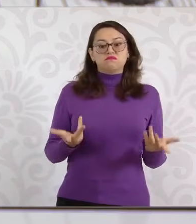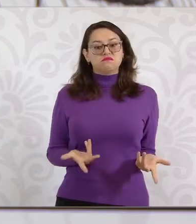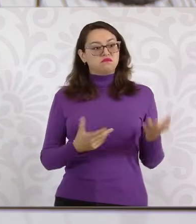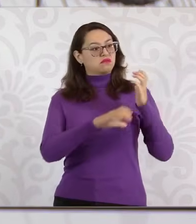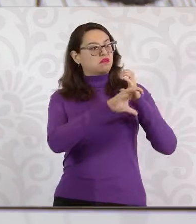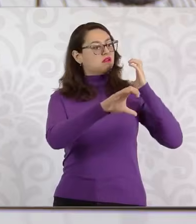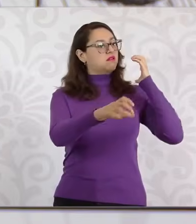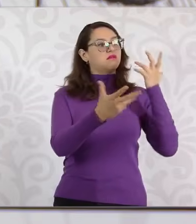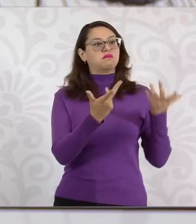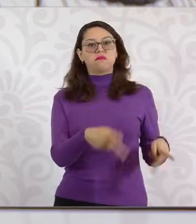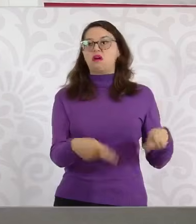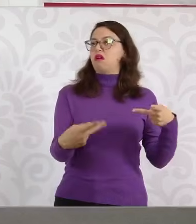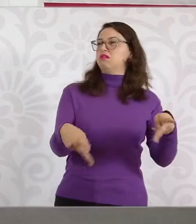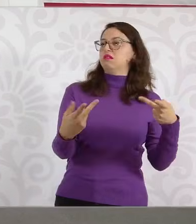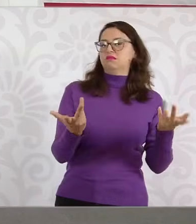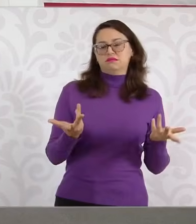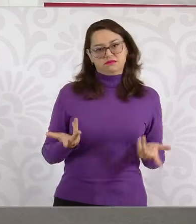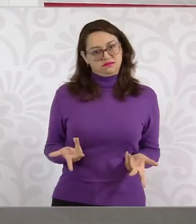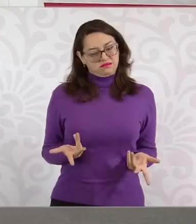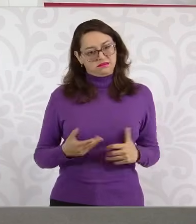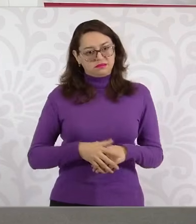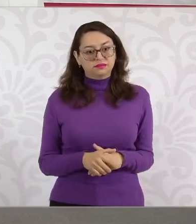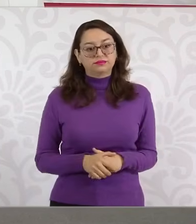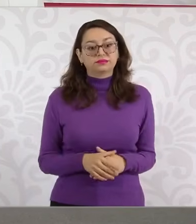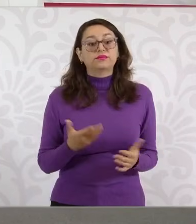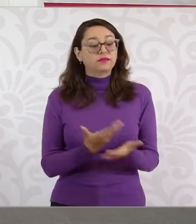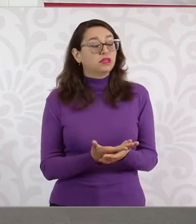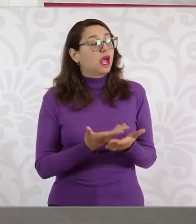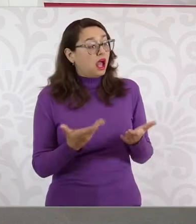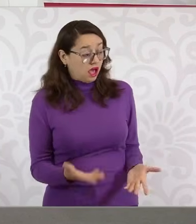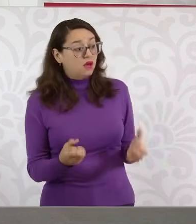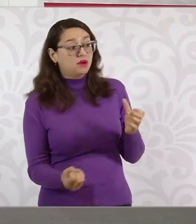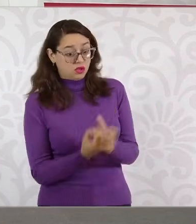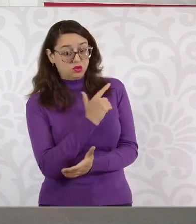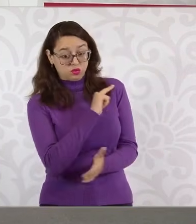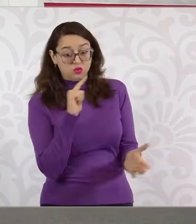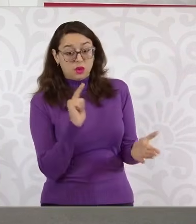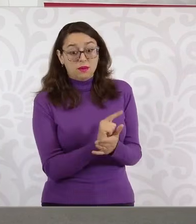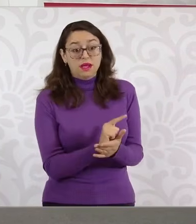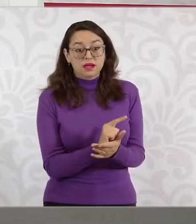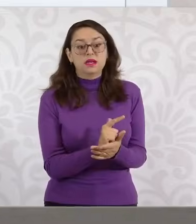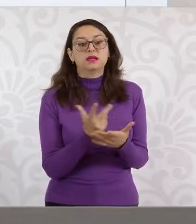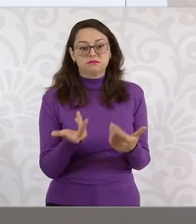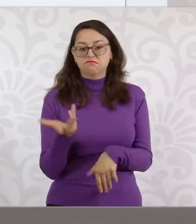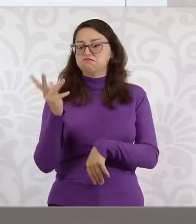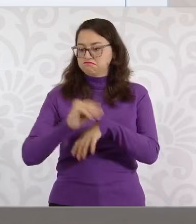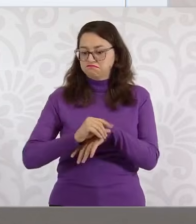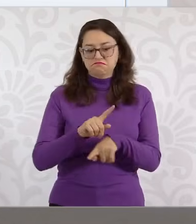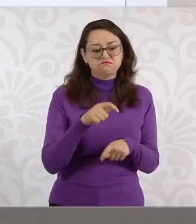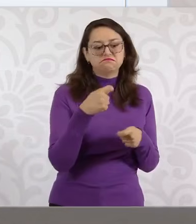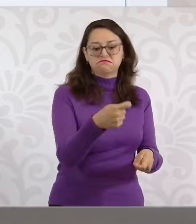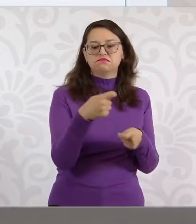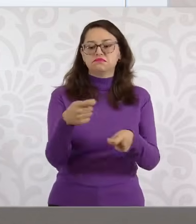recurso de la nación. Derivado de la nueva ley, el día de hoy vamos a entregar los títulos de